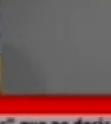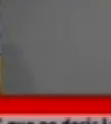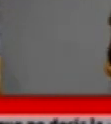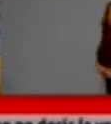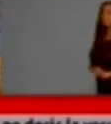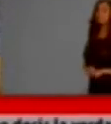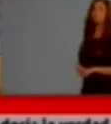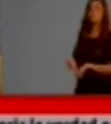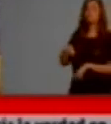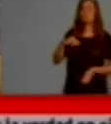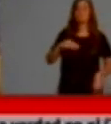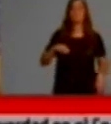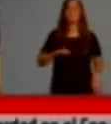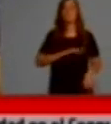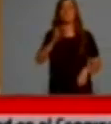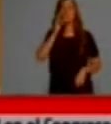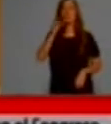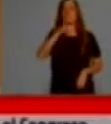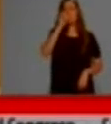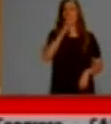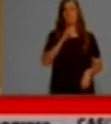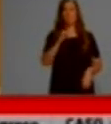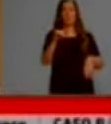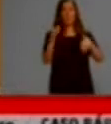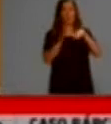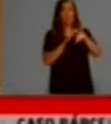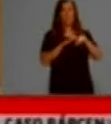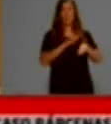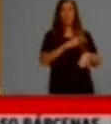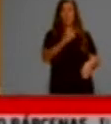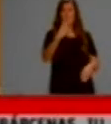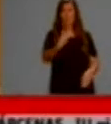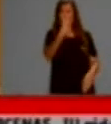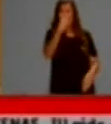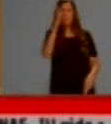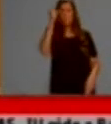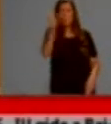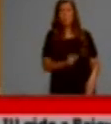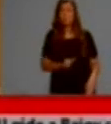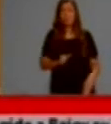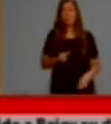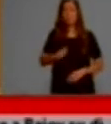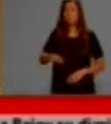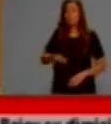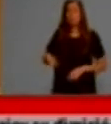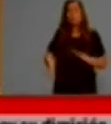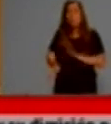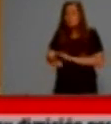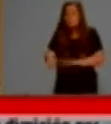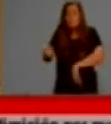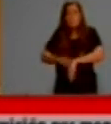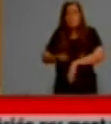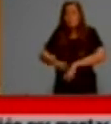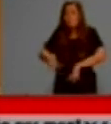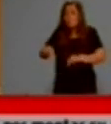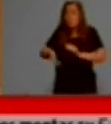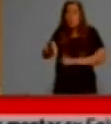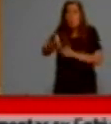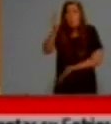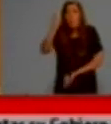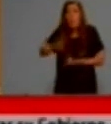Señora Díez, que me gustaría que me escuchara, pero usted tiene que seguir porque se le está agotando el tiempo.